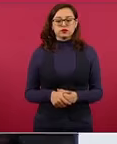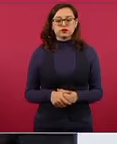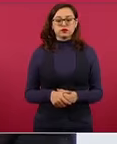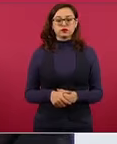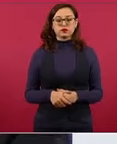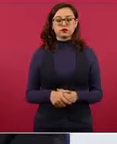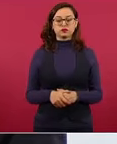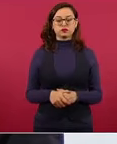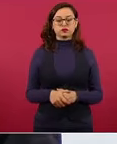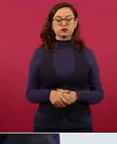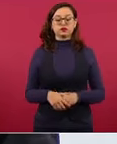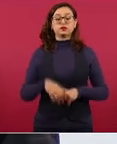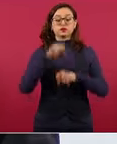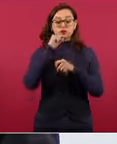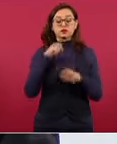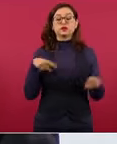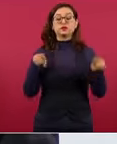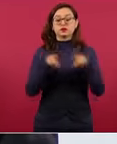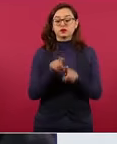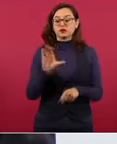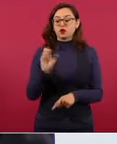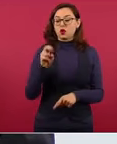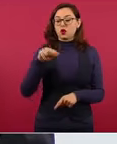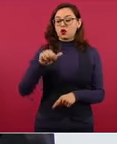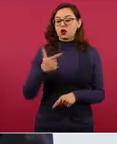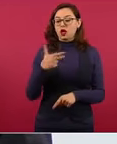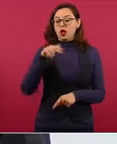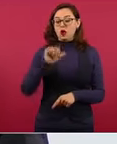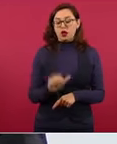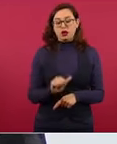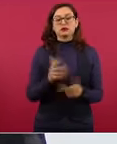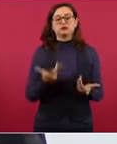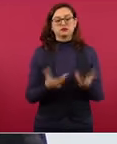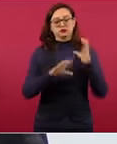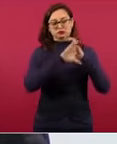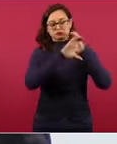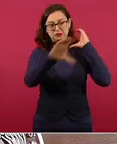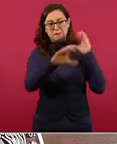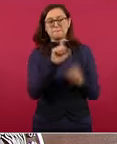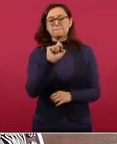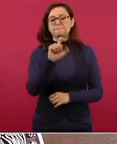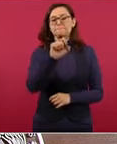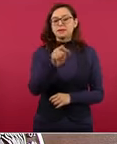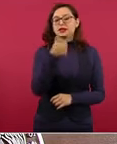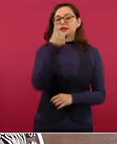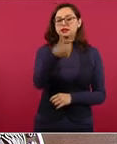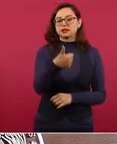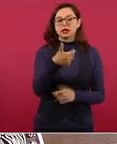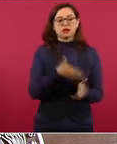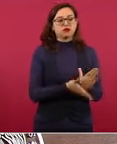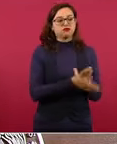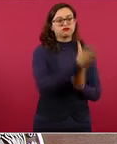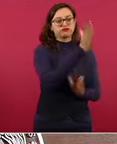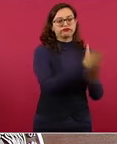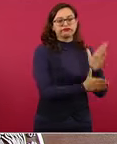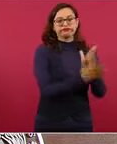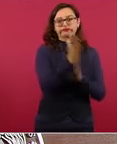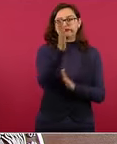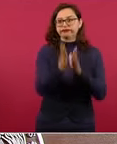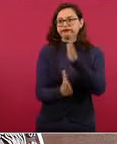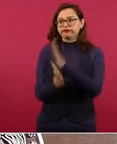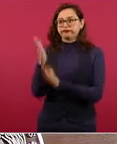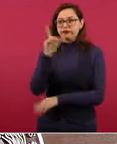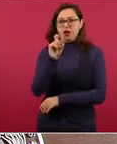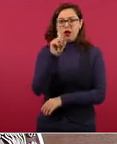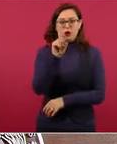carlos tanques de la conagua 26 pipas de agua potable para transportarse a las familias más necesitadas